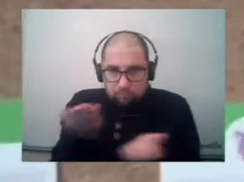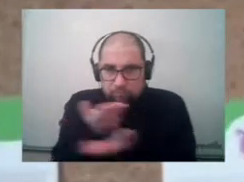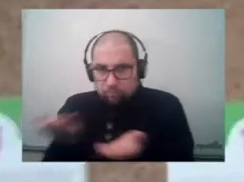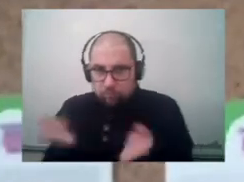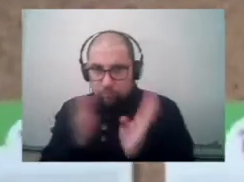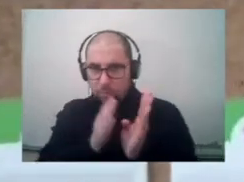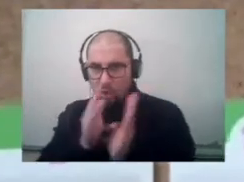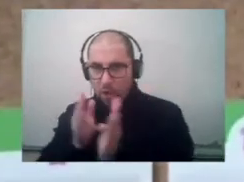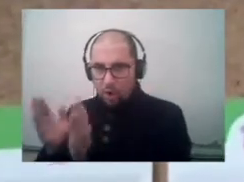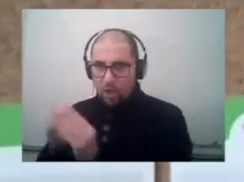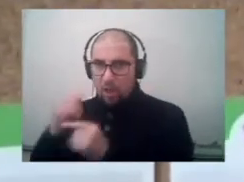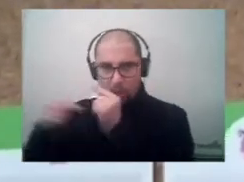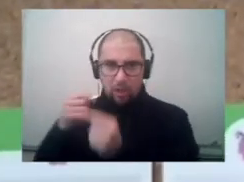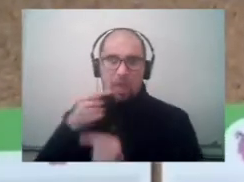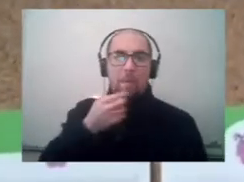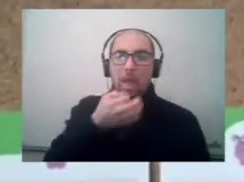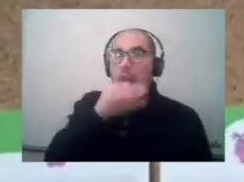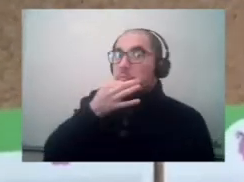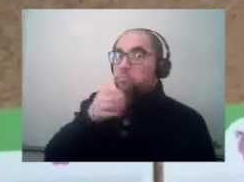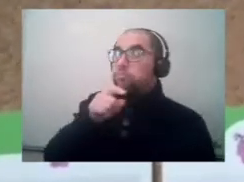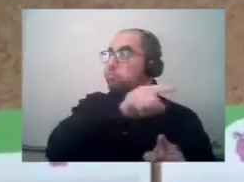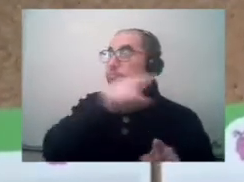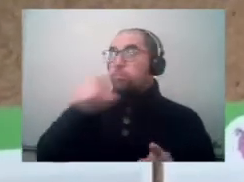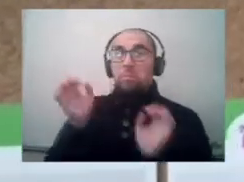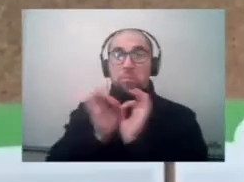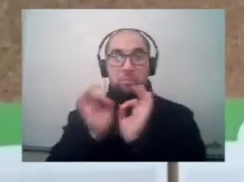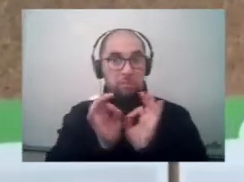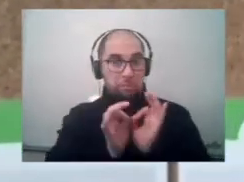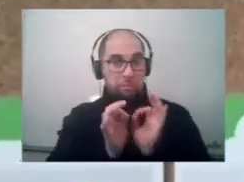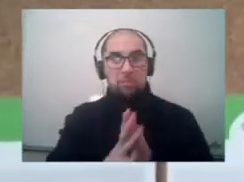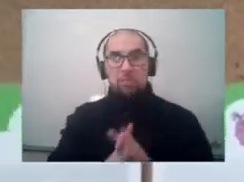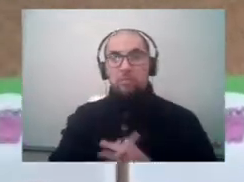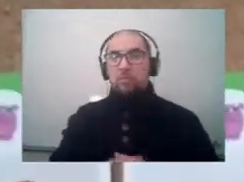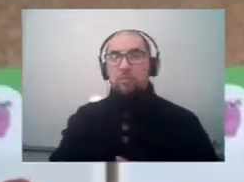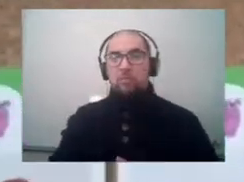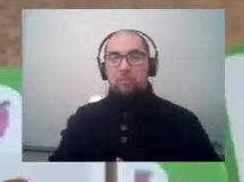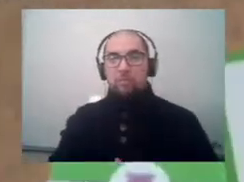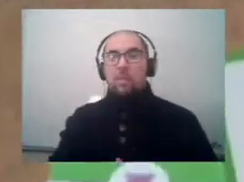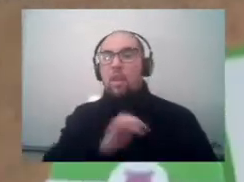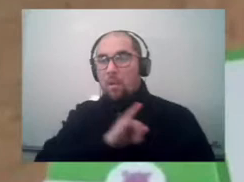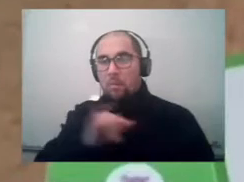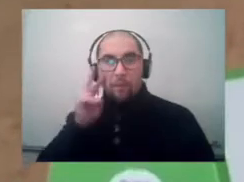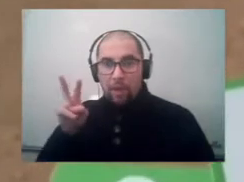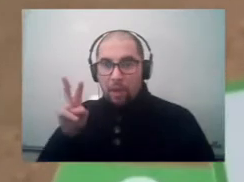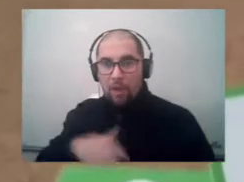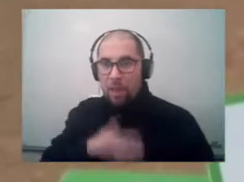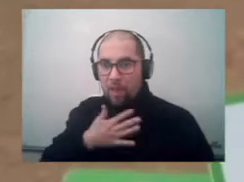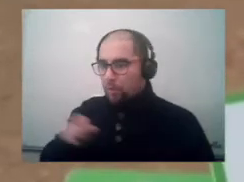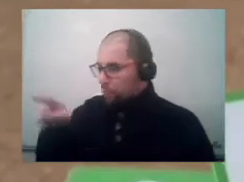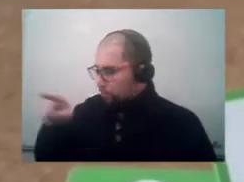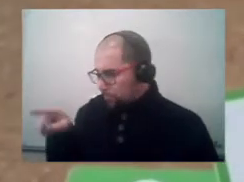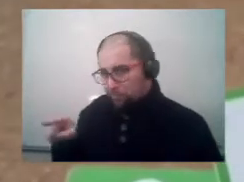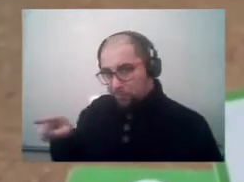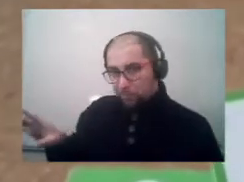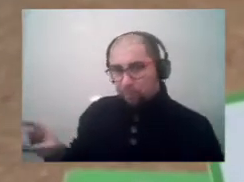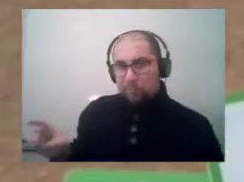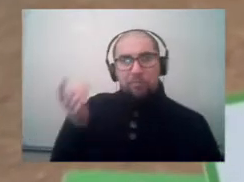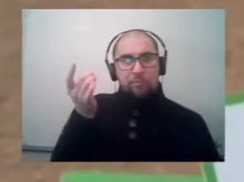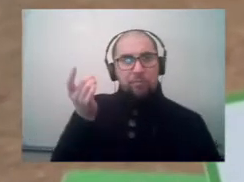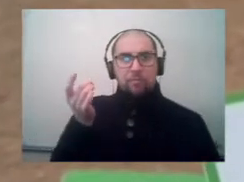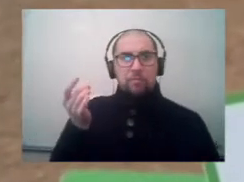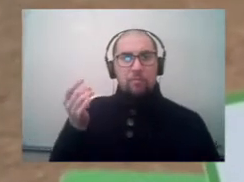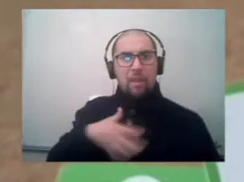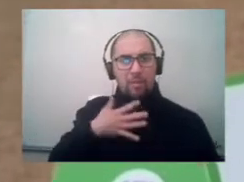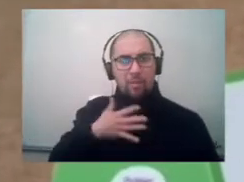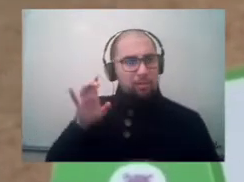historieta narra la situación a los demás jugadores luego relacionar la situación con la